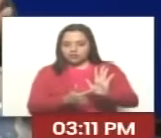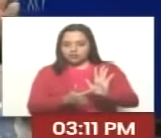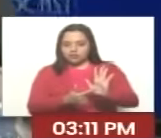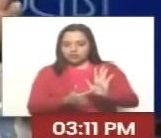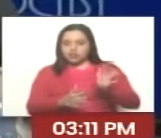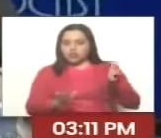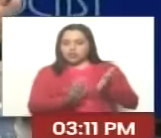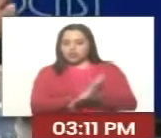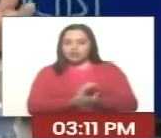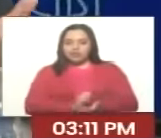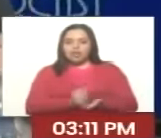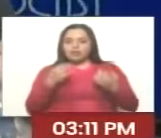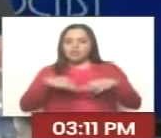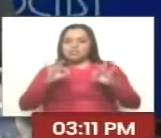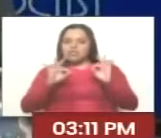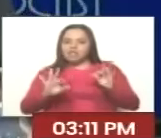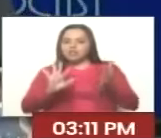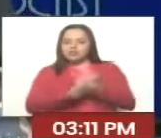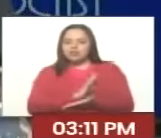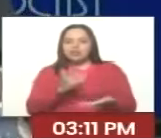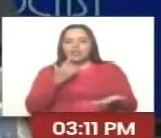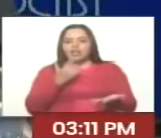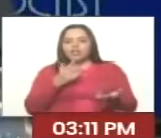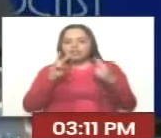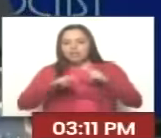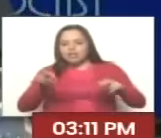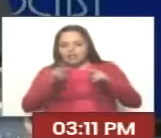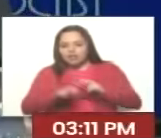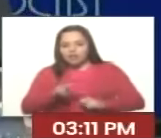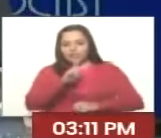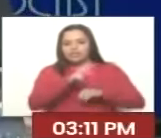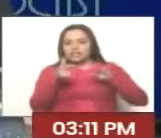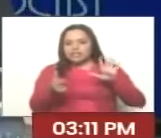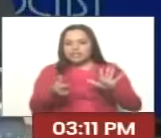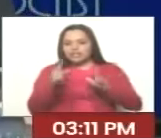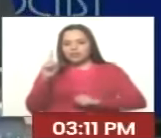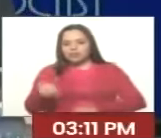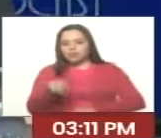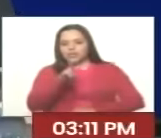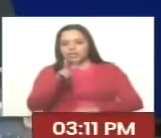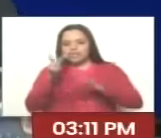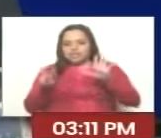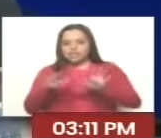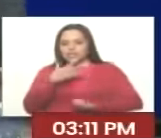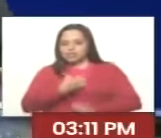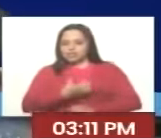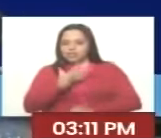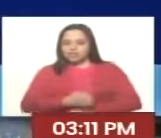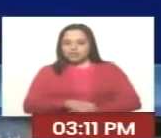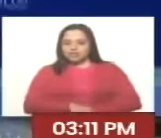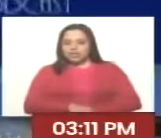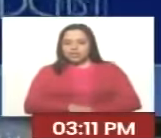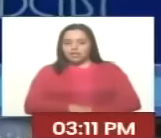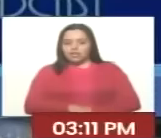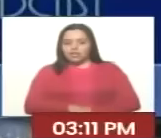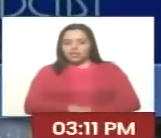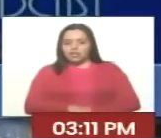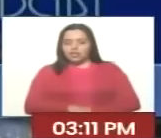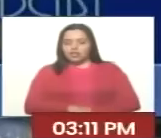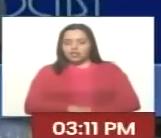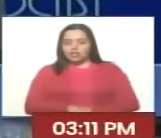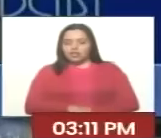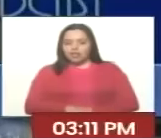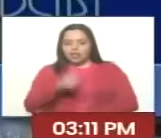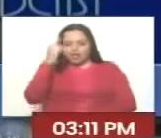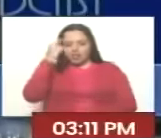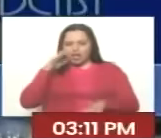delación, la audiencia especial de prueba anticipada, 26 y 27 de diciembre, el 9, ¿verdad? Yo